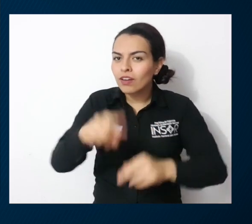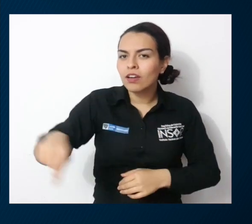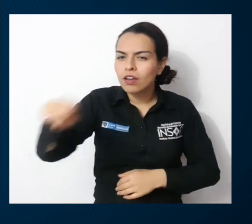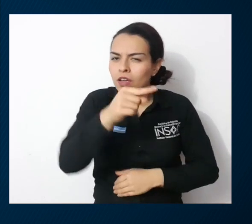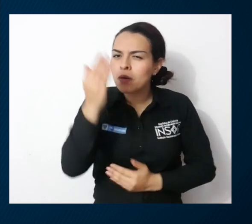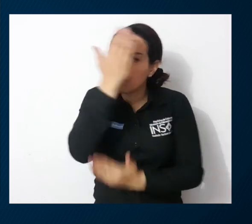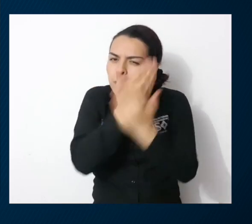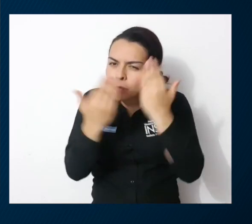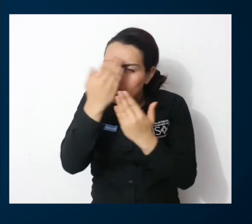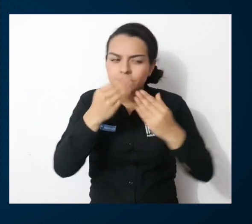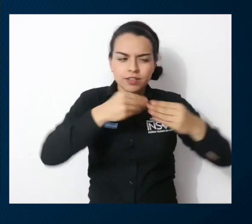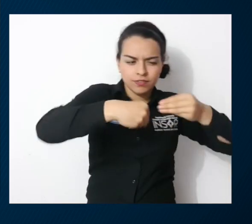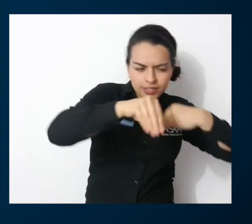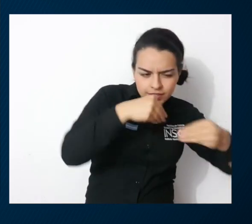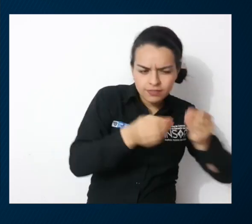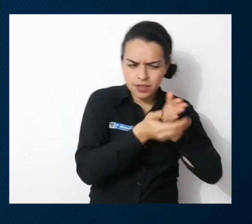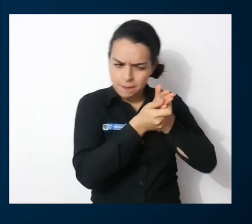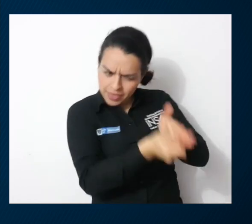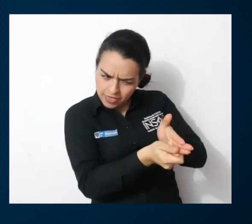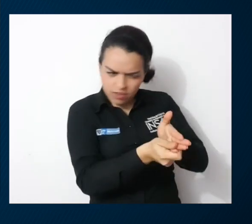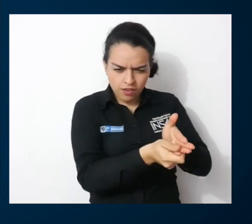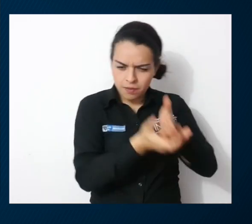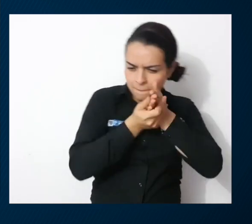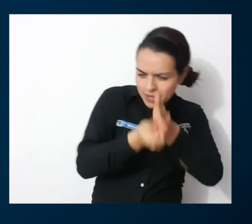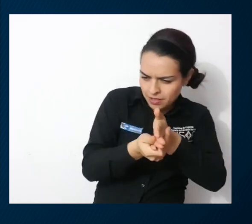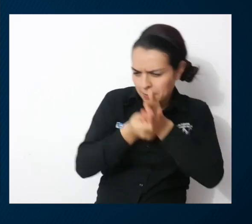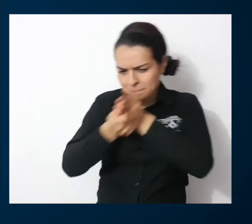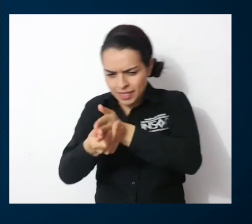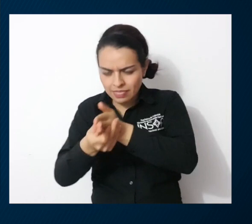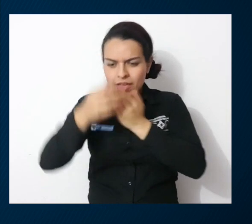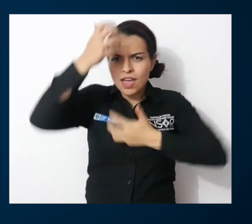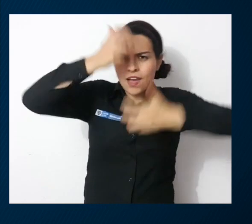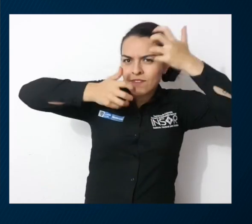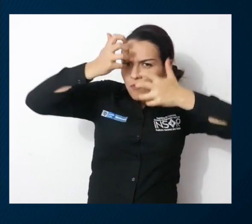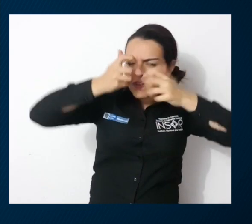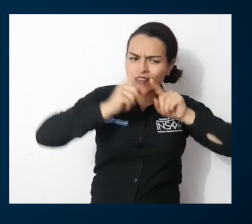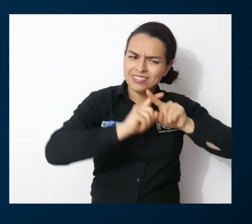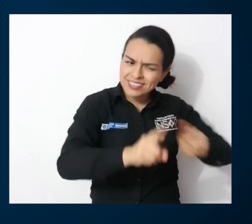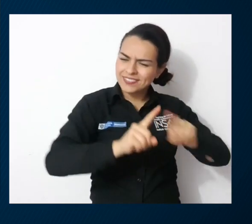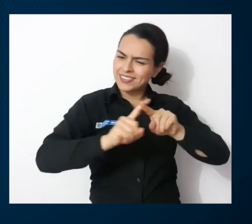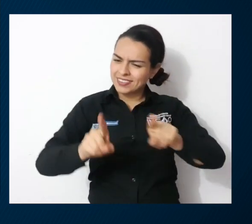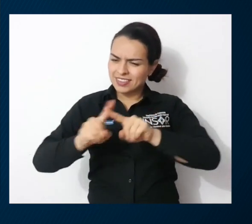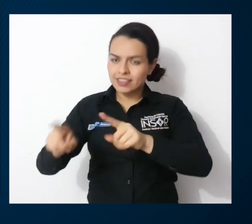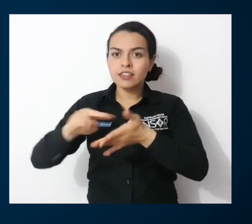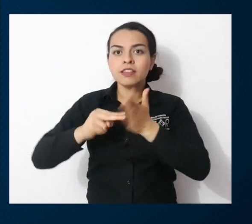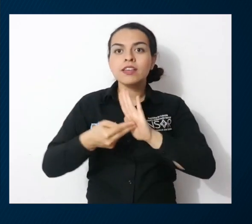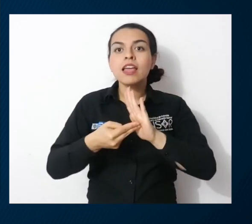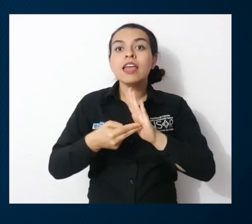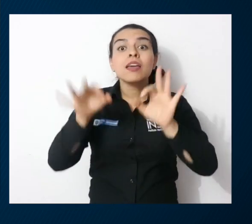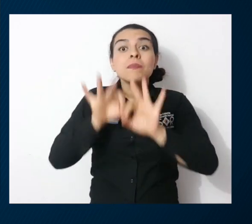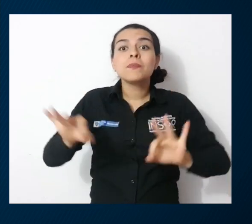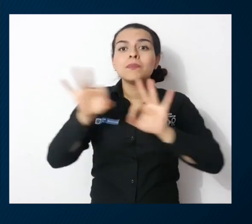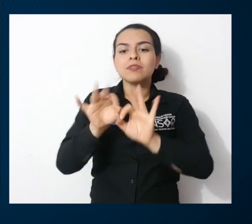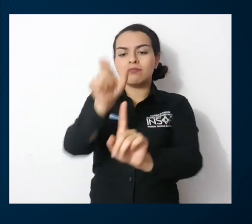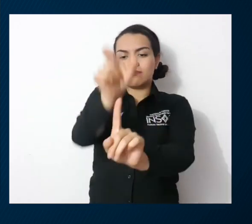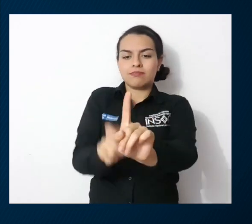probar cosas nuevas, a ser flexibles, a intentar nuevas metodologías, a priorizar contenidos, a evaluar de distintas maneras, a poner al